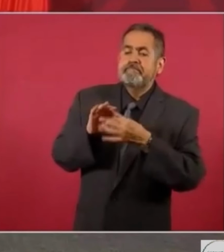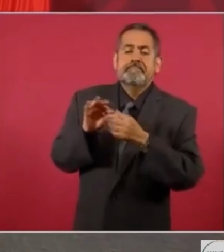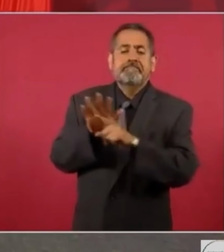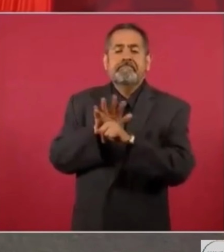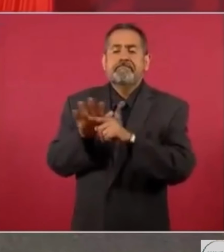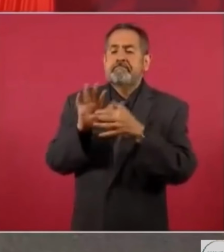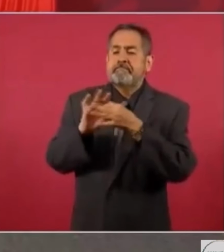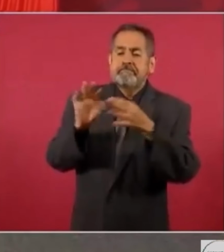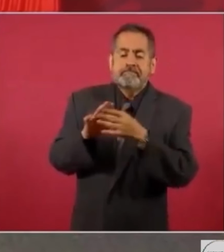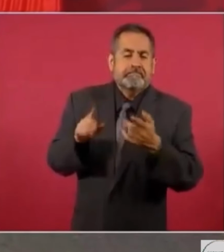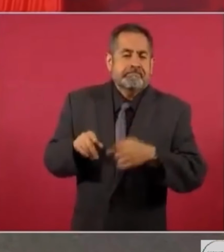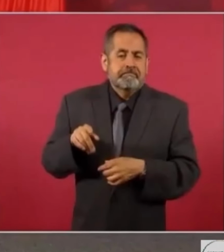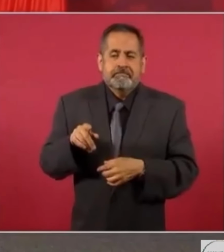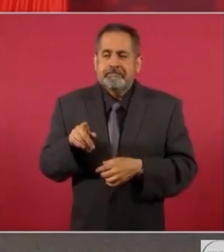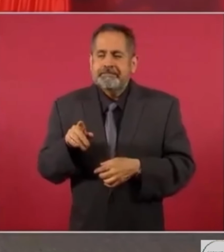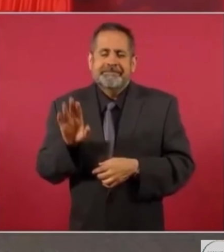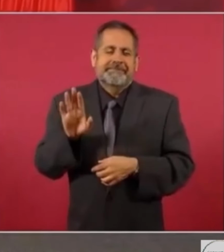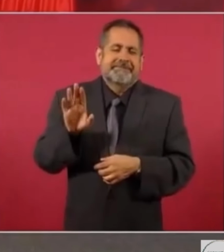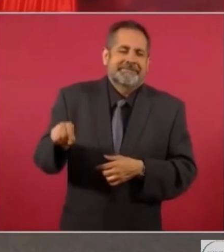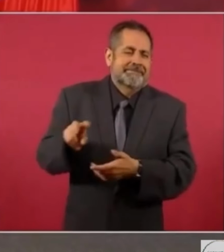ciudadanos imaginarios.